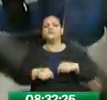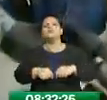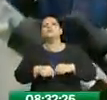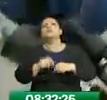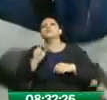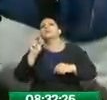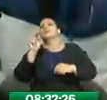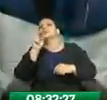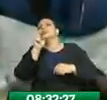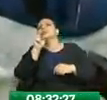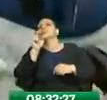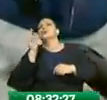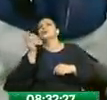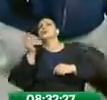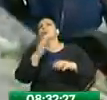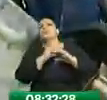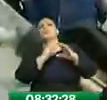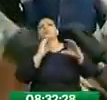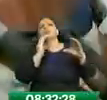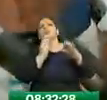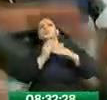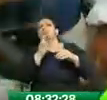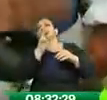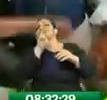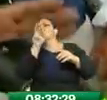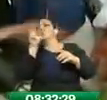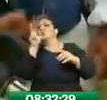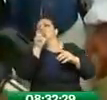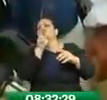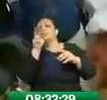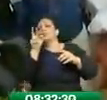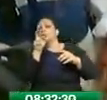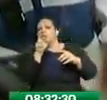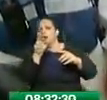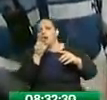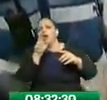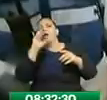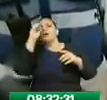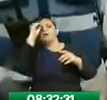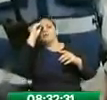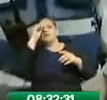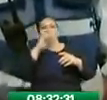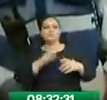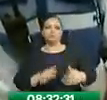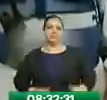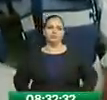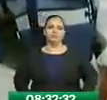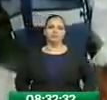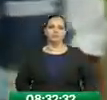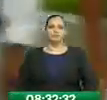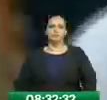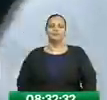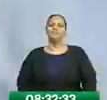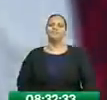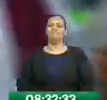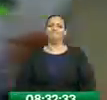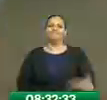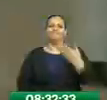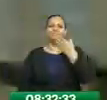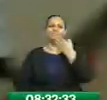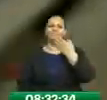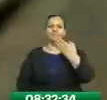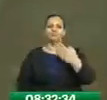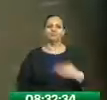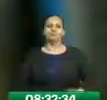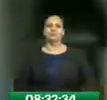los usuarios como a los mismos conductores de la línea, para que sepan dónde tienen que estacionarse y dónde tienen que coger los buses los usuarios. Perfecto, muchas gracias. Vamos a ver si podemos